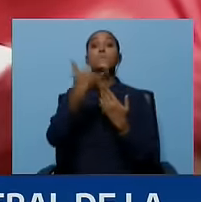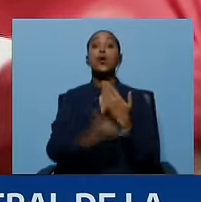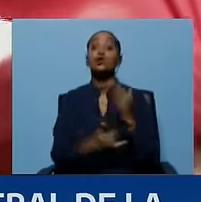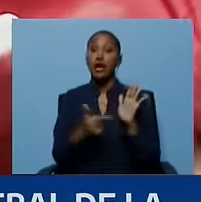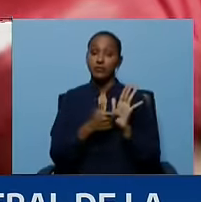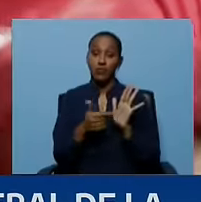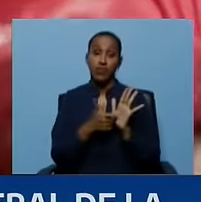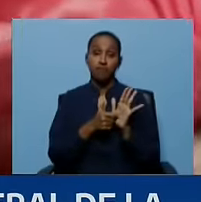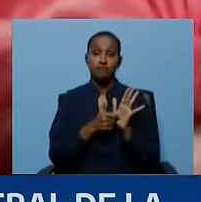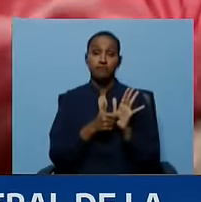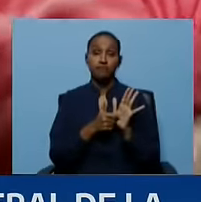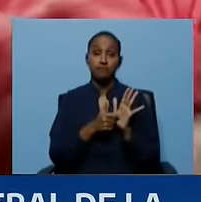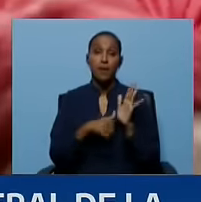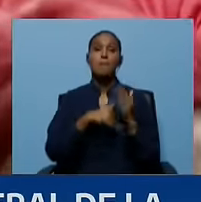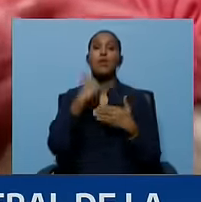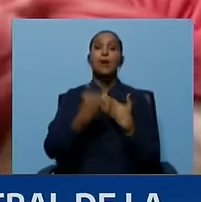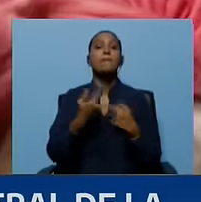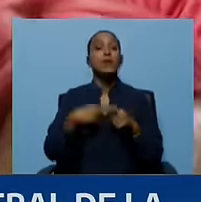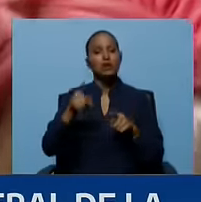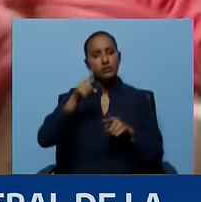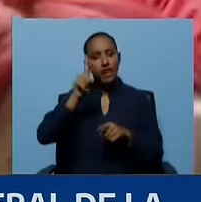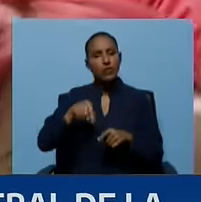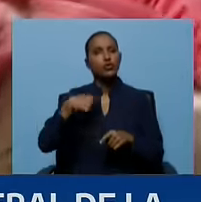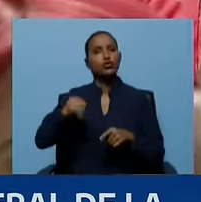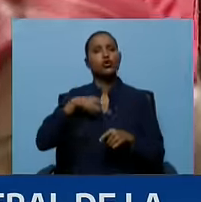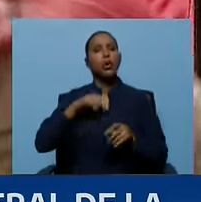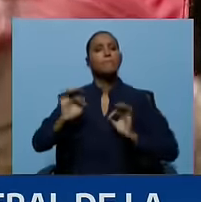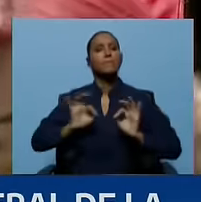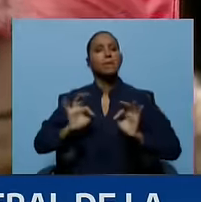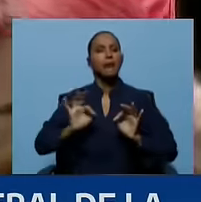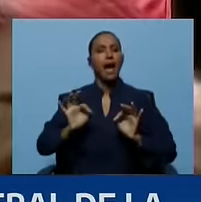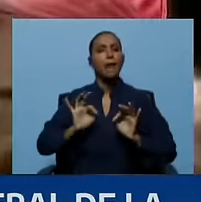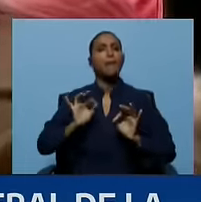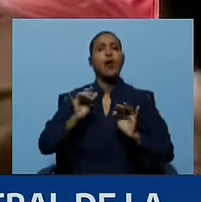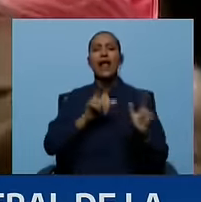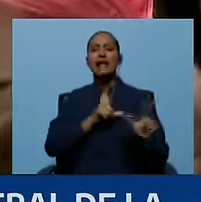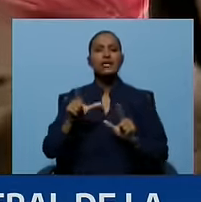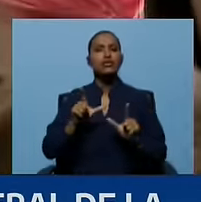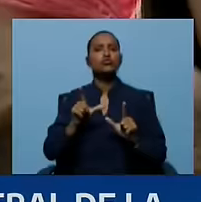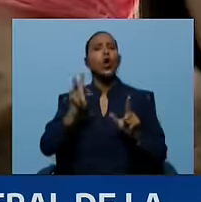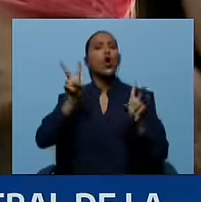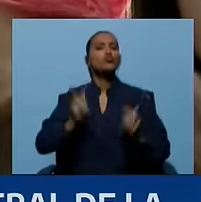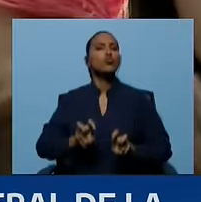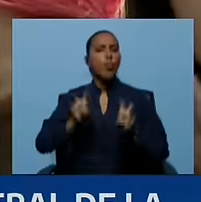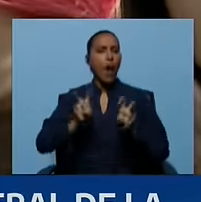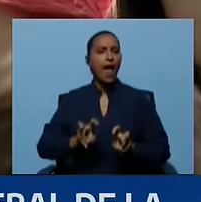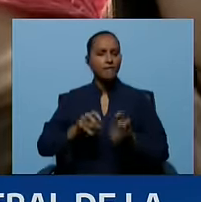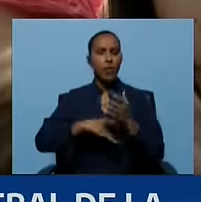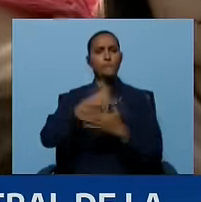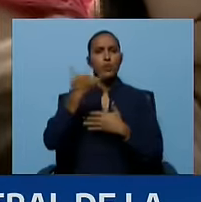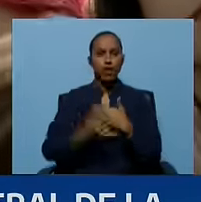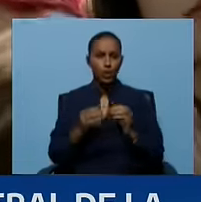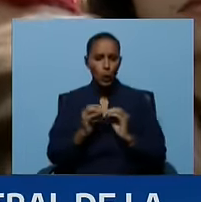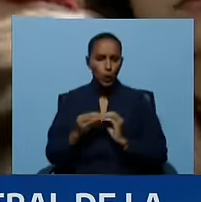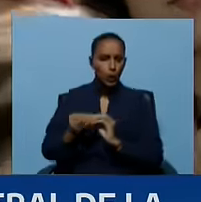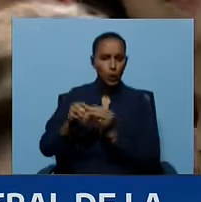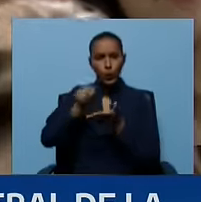no solamente estamos culminando proyectos, sino que también nos preparamos para iniciar nuevos proyectos. Se ha adoptado esto como,